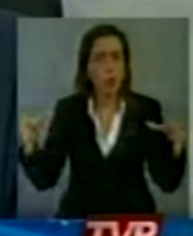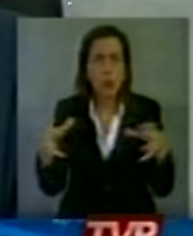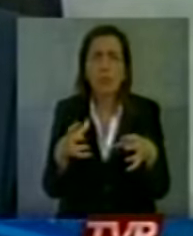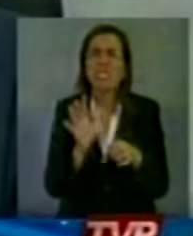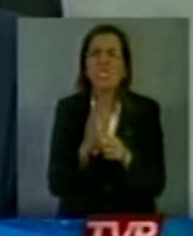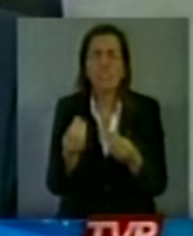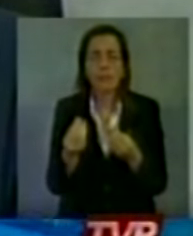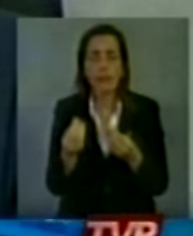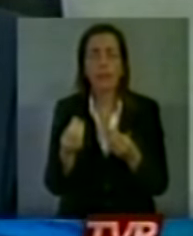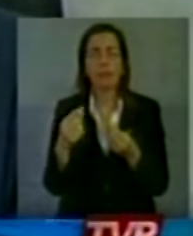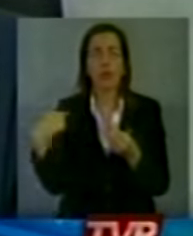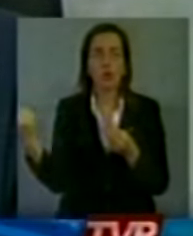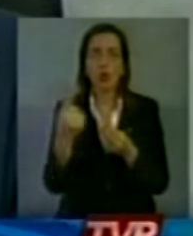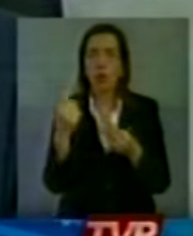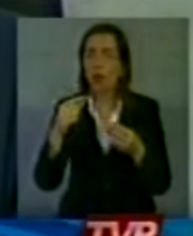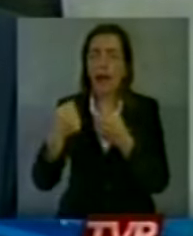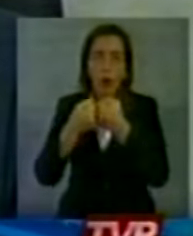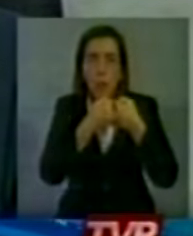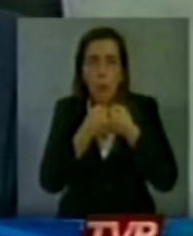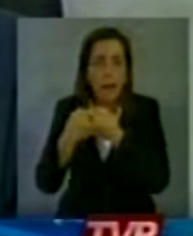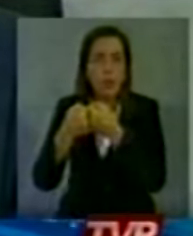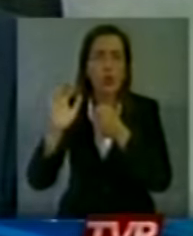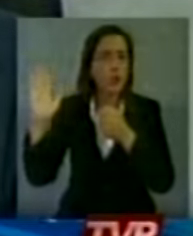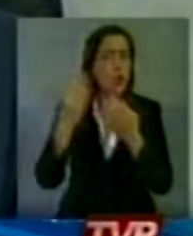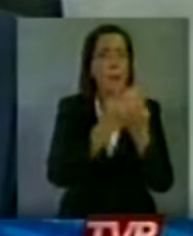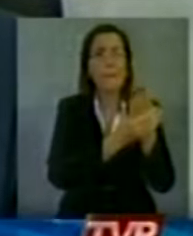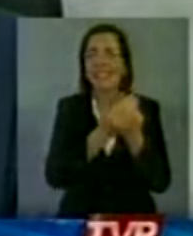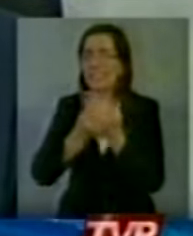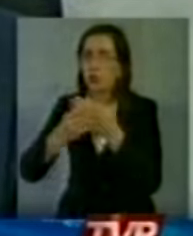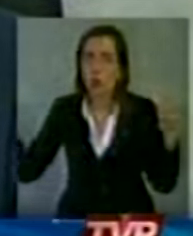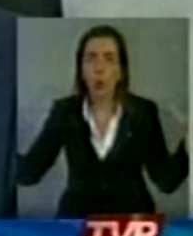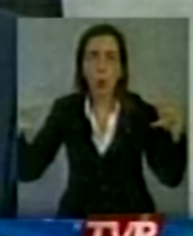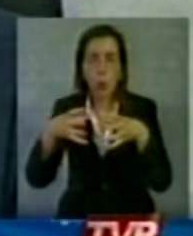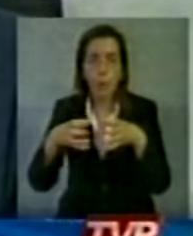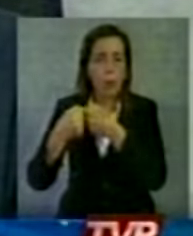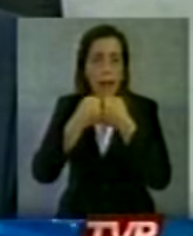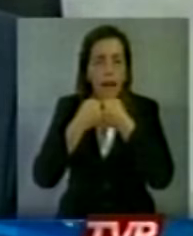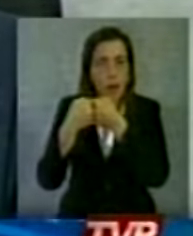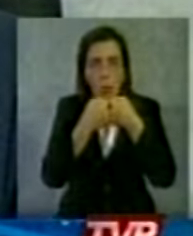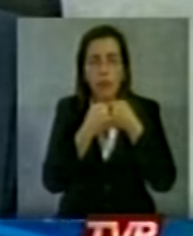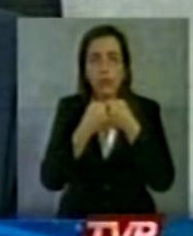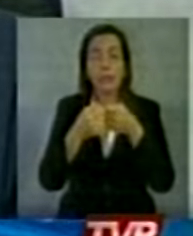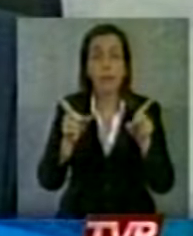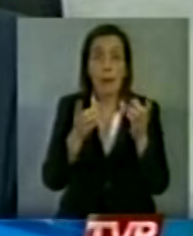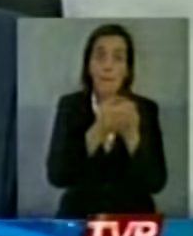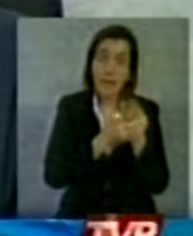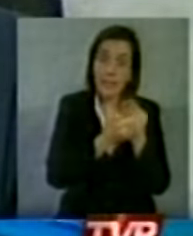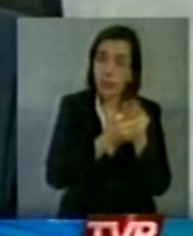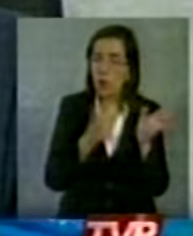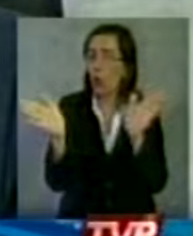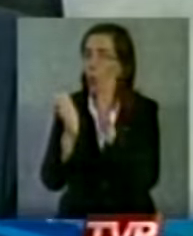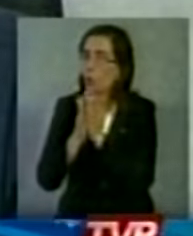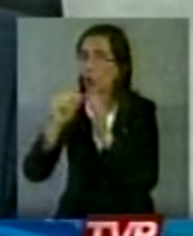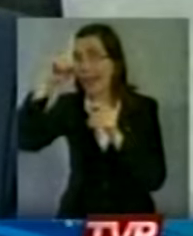significa la confluencia de las áreas de gestión ministerial entre sí, como el vínculo entre estas y las